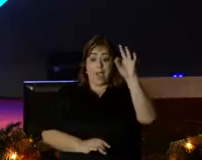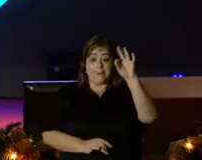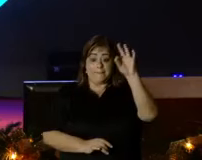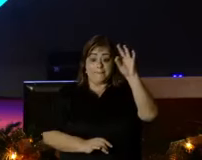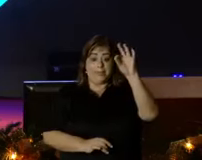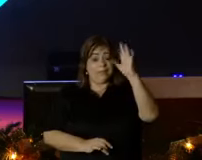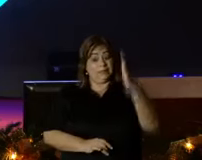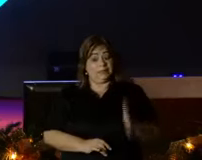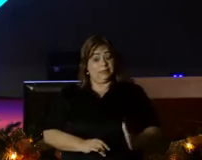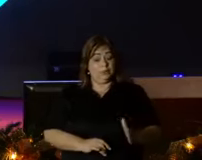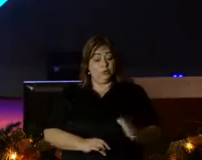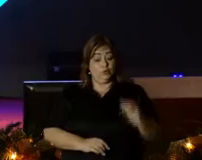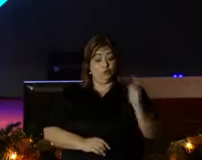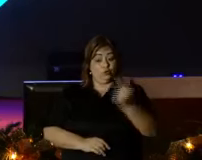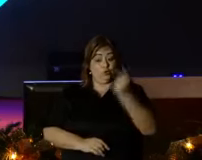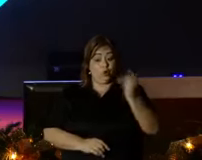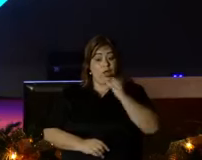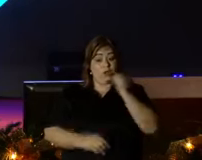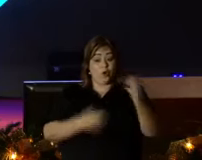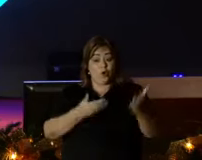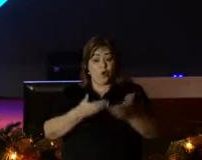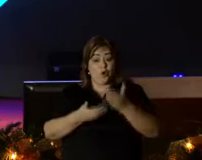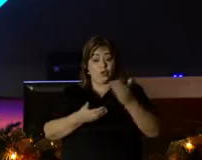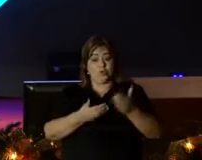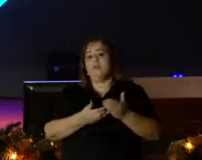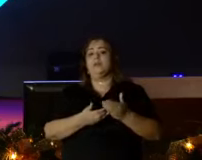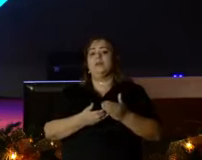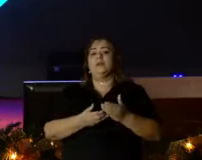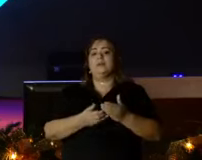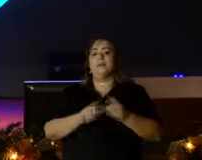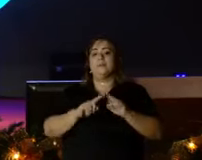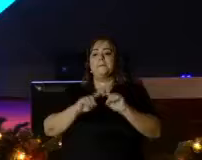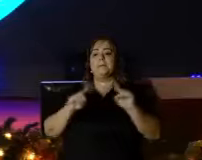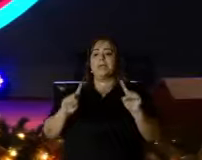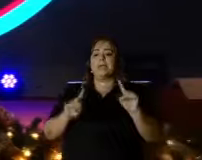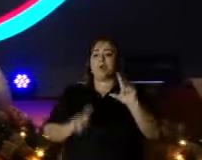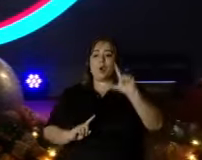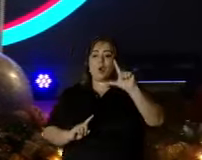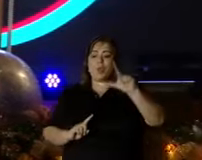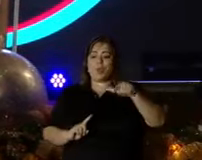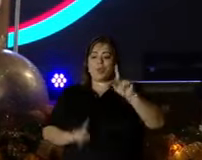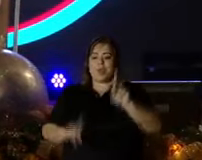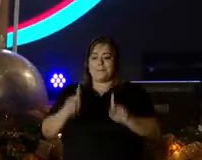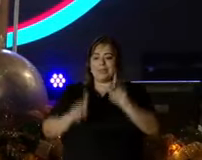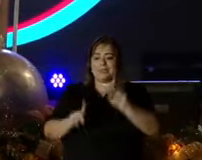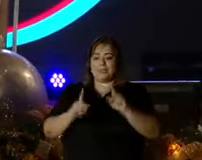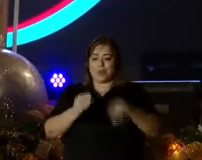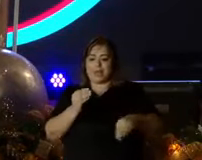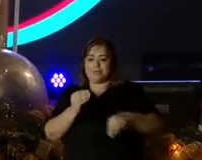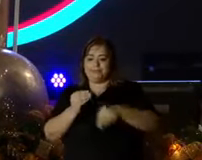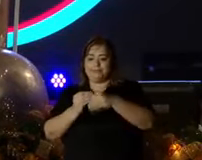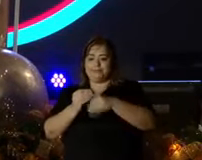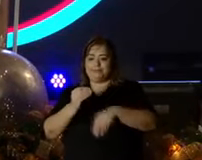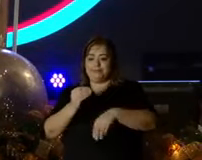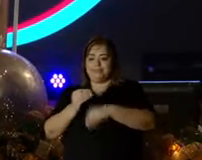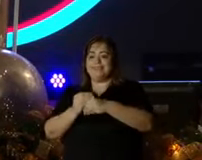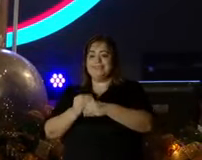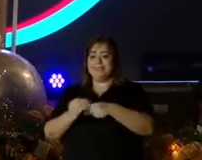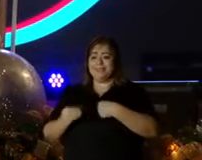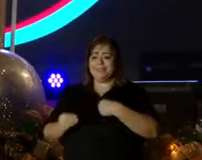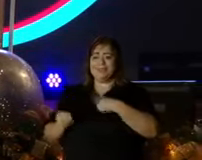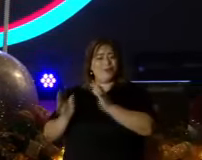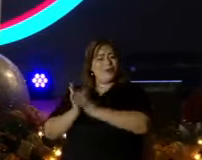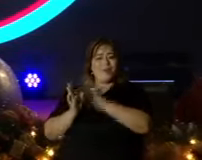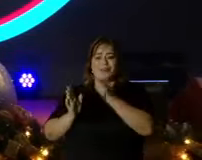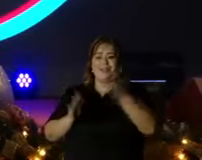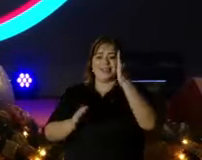fue fácil. Pero aunque después cuando empecé a llegar 2 o 3, yo dije, gloria a Dios. Y 2 o 3 más, gloria a Dios. Y